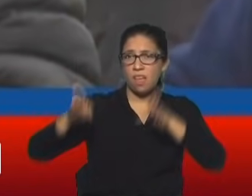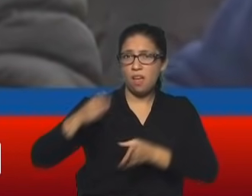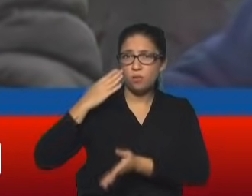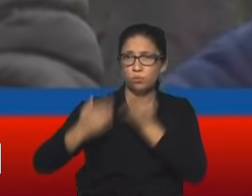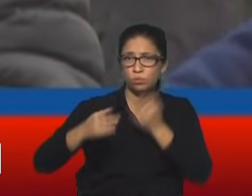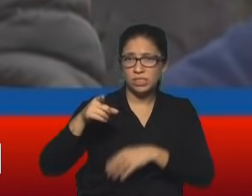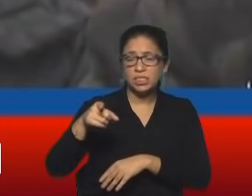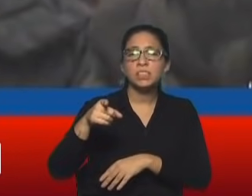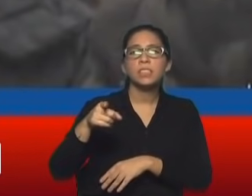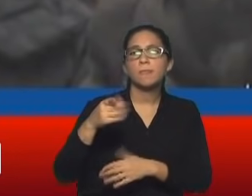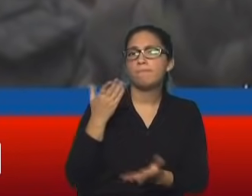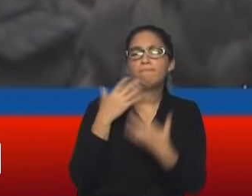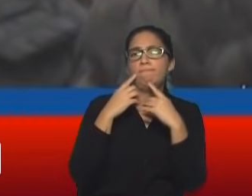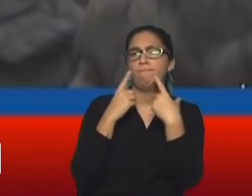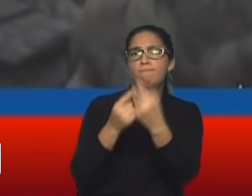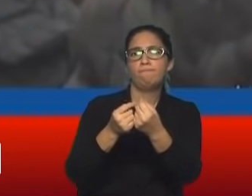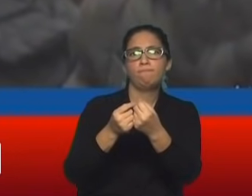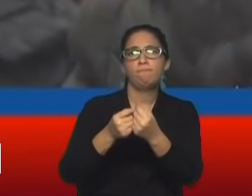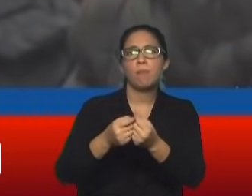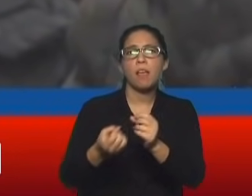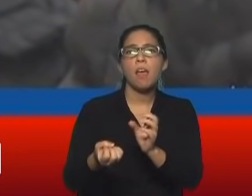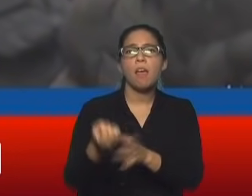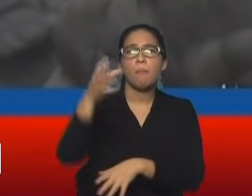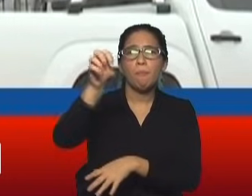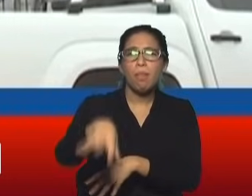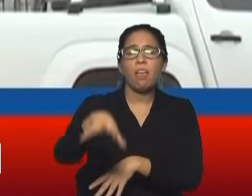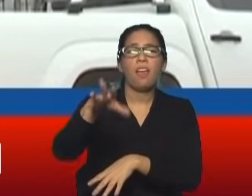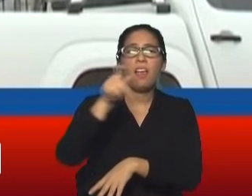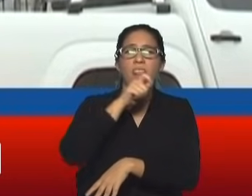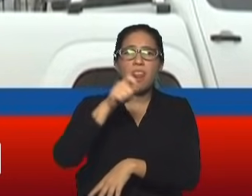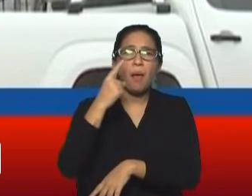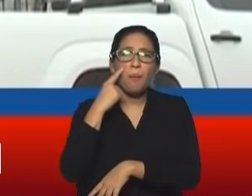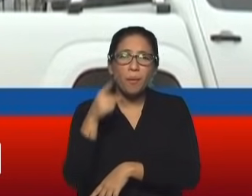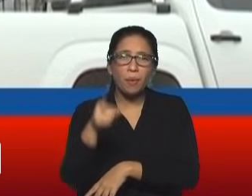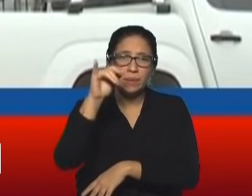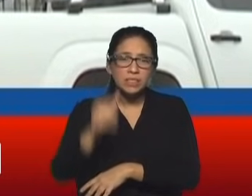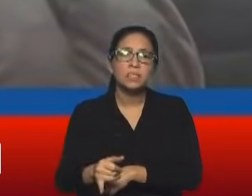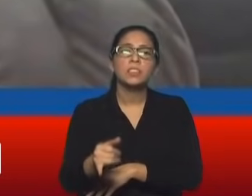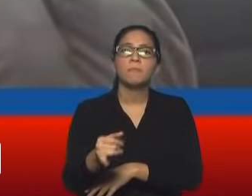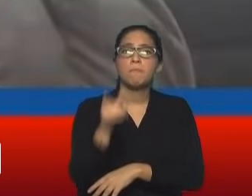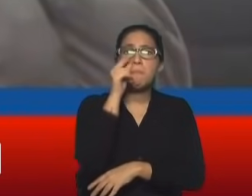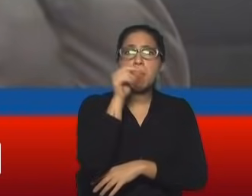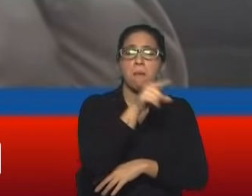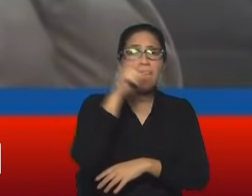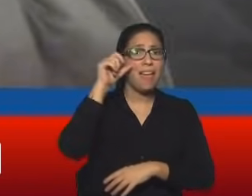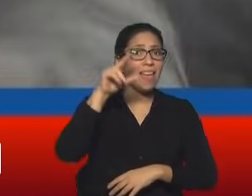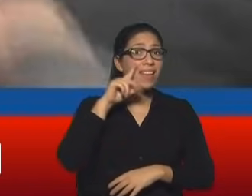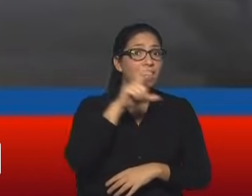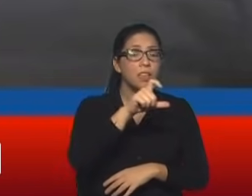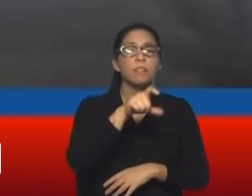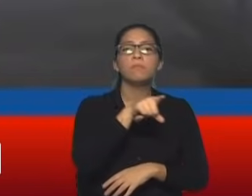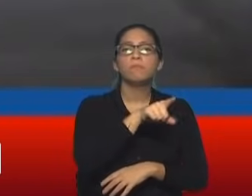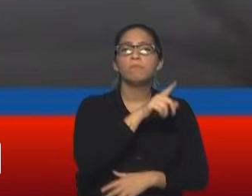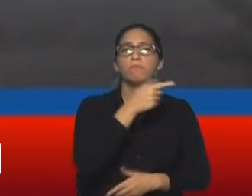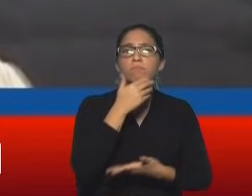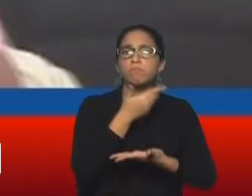Judicial, reclamando la aparición con vida de Guadalupe. A su vez, su padre, Eric, manifestó que